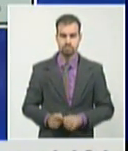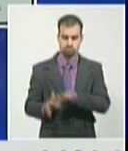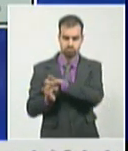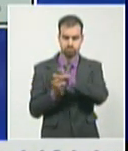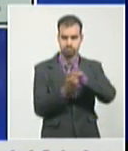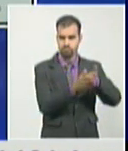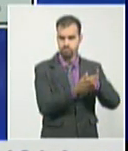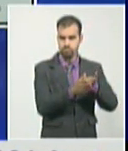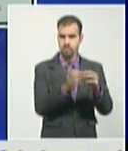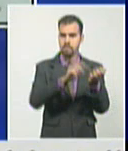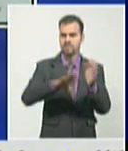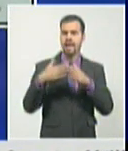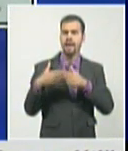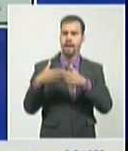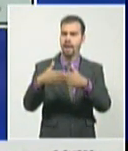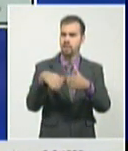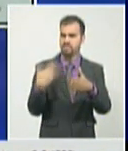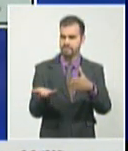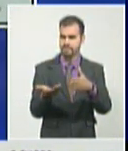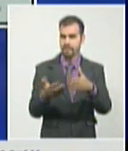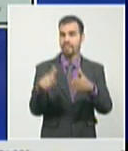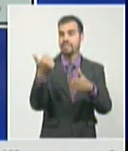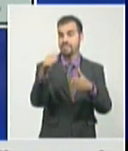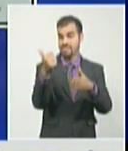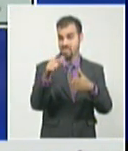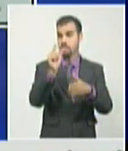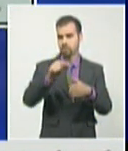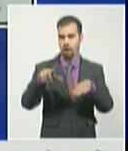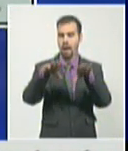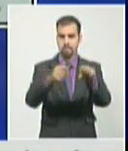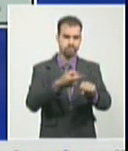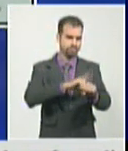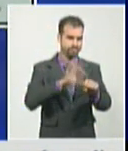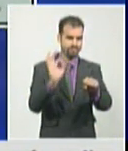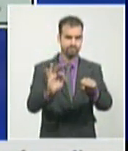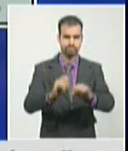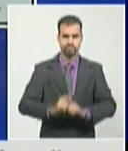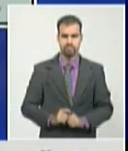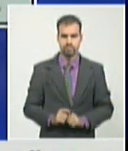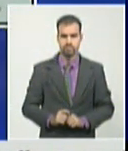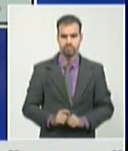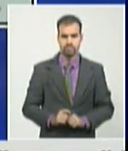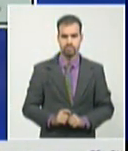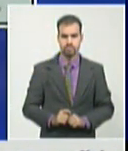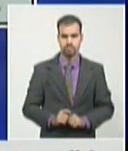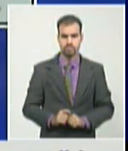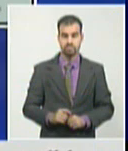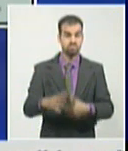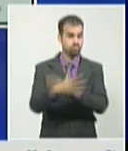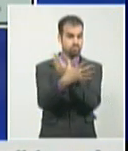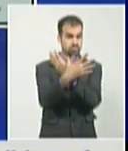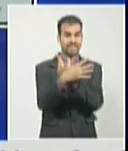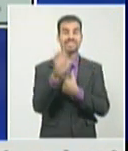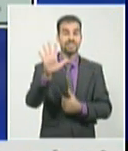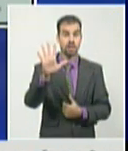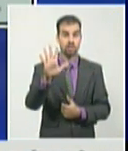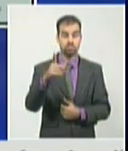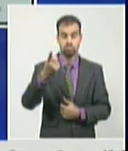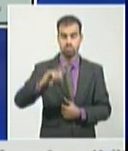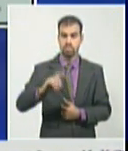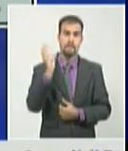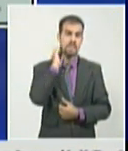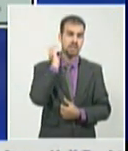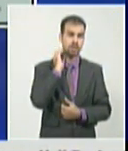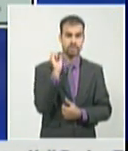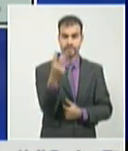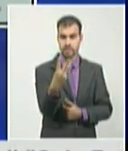granma y estos son las confirmadas ayer 5 de campechuela 3 de manzanillo y 2 de